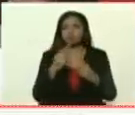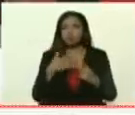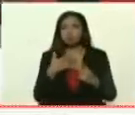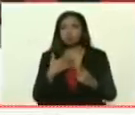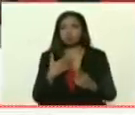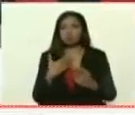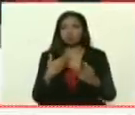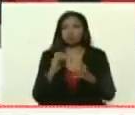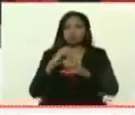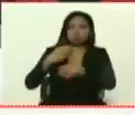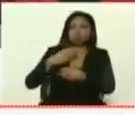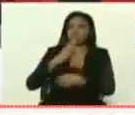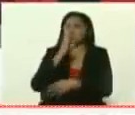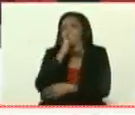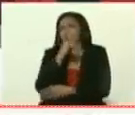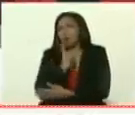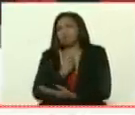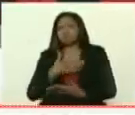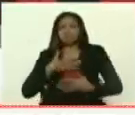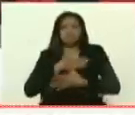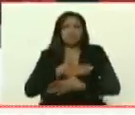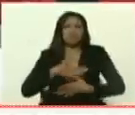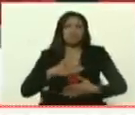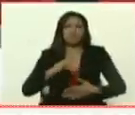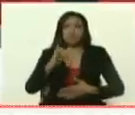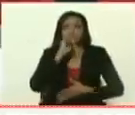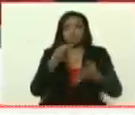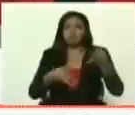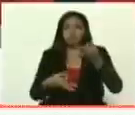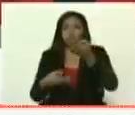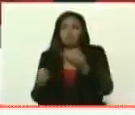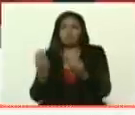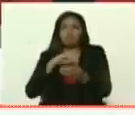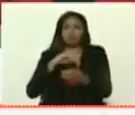presión. El informe de la señora Bachelet es un informe más,